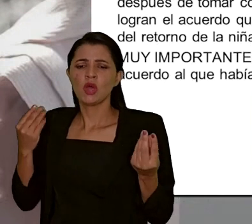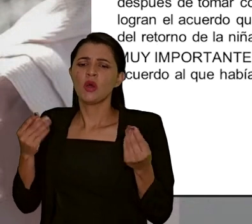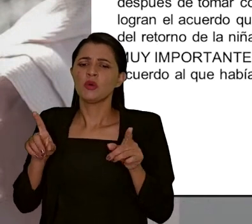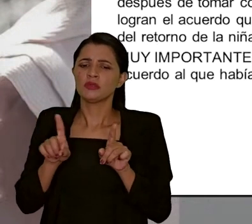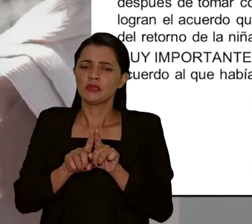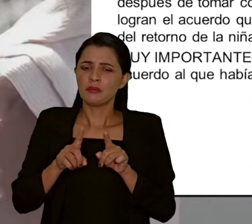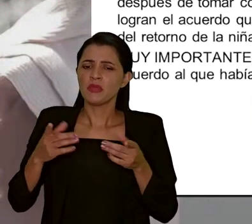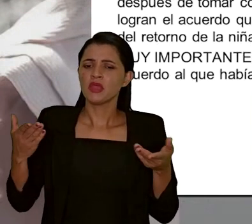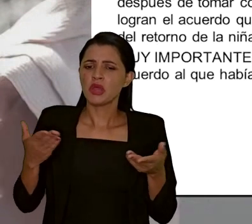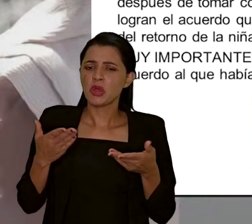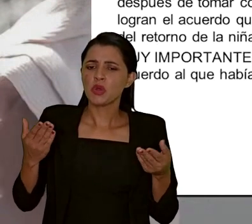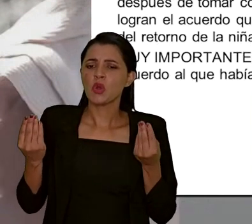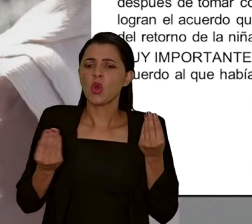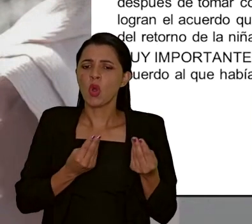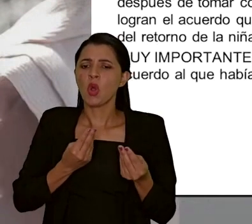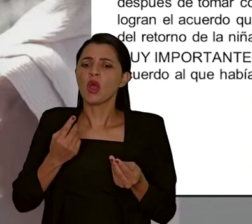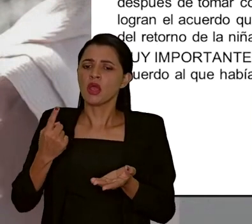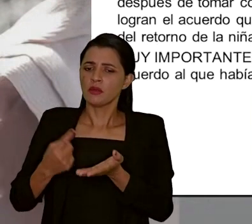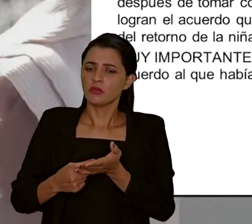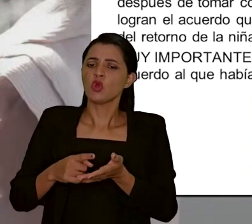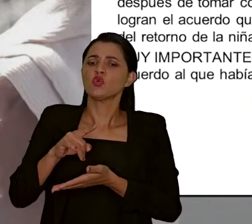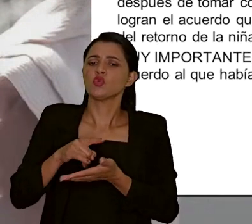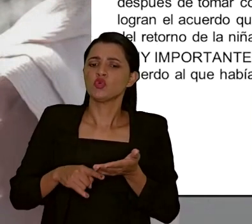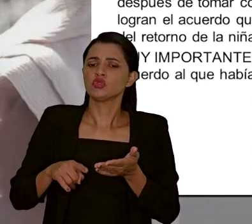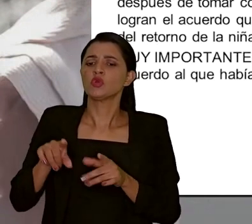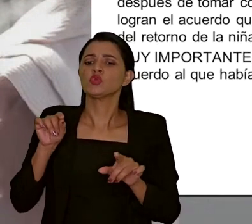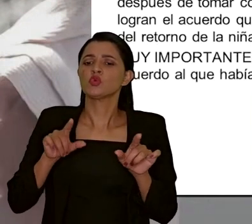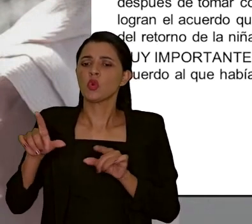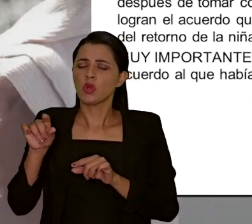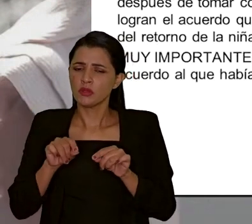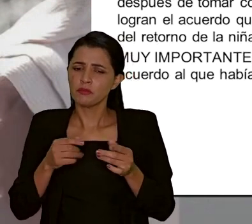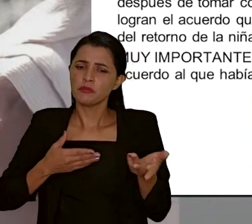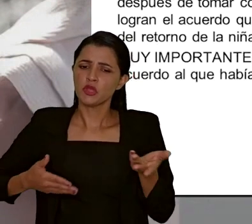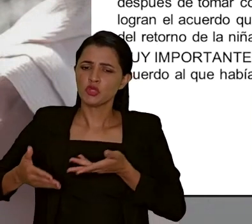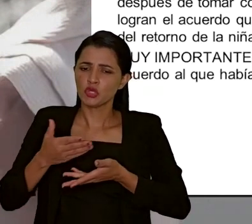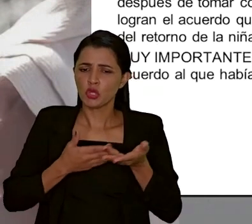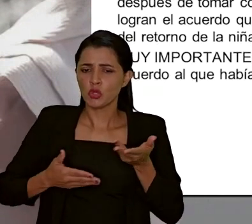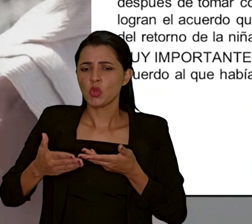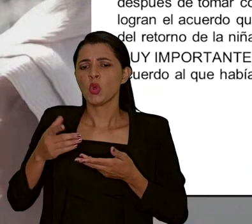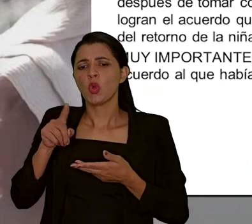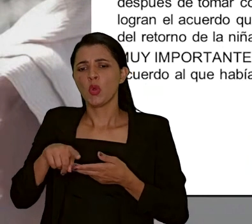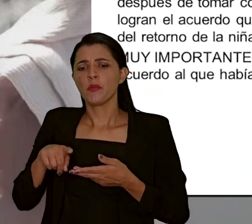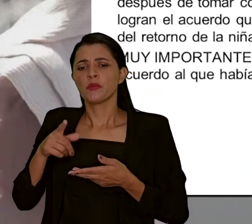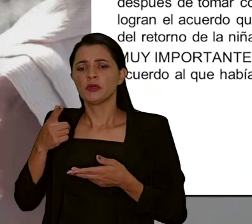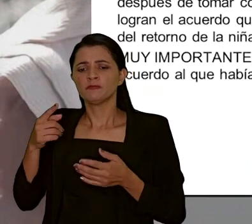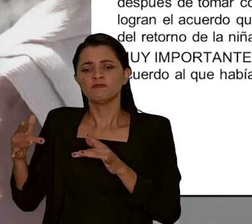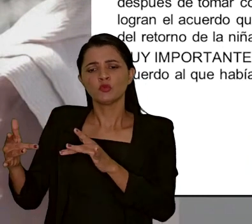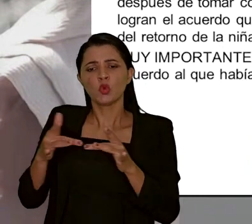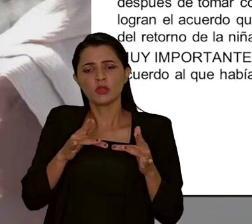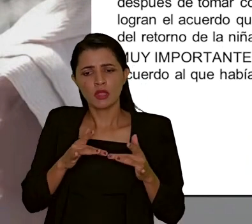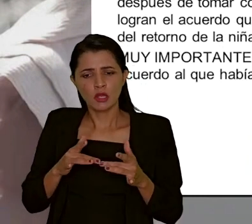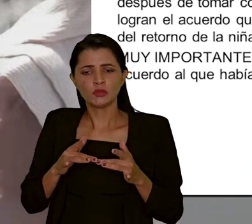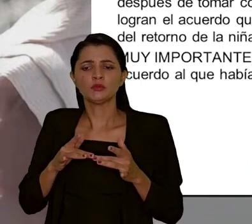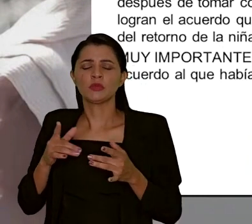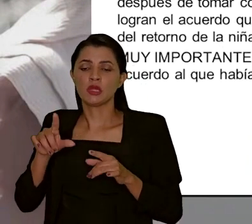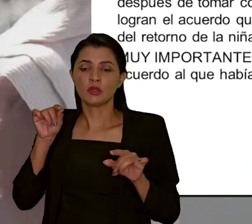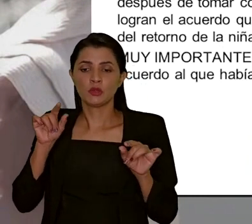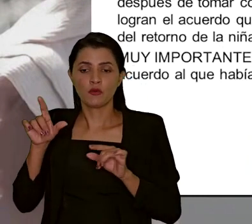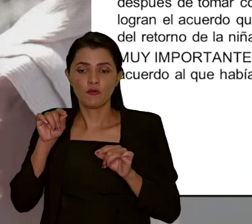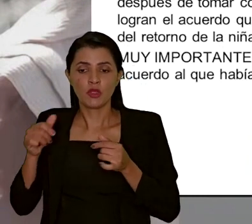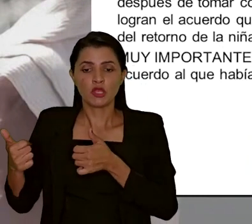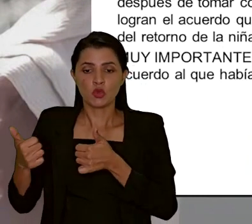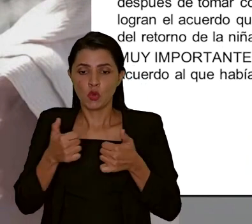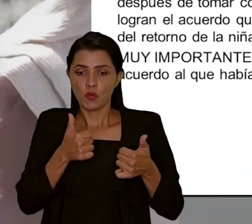de Resolución Alternativa de Conflictos, quienes, después de tomar contacto con las partes de manera virtual, logran